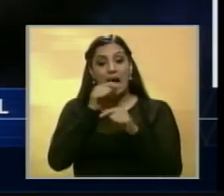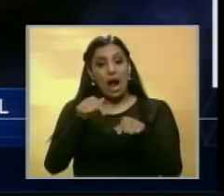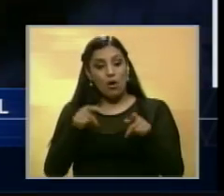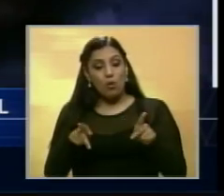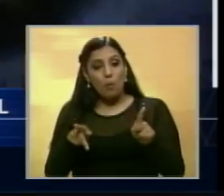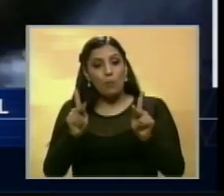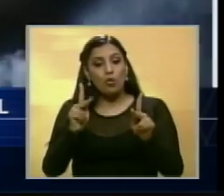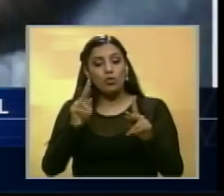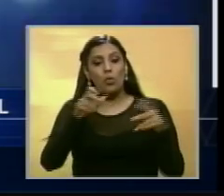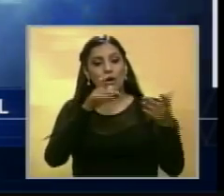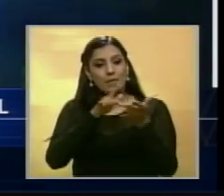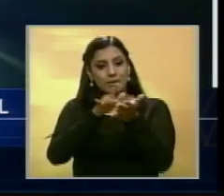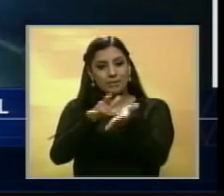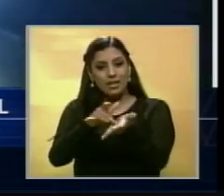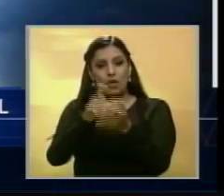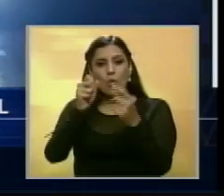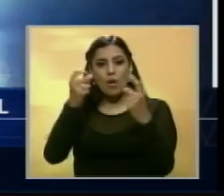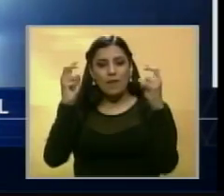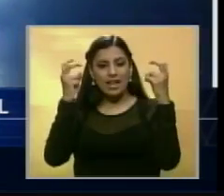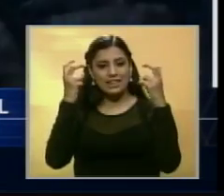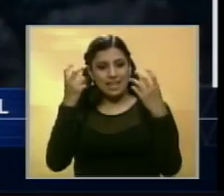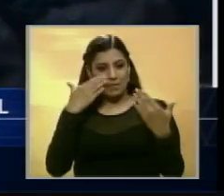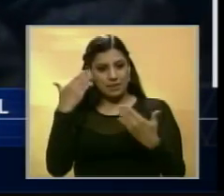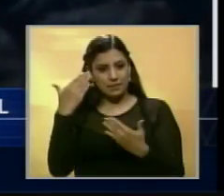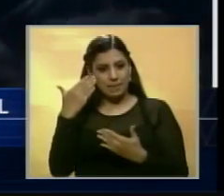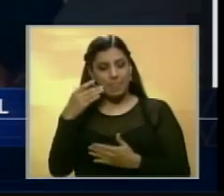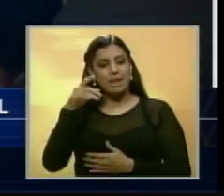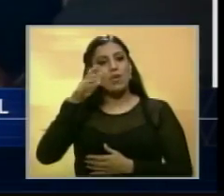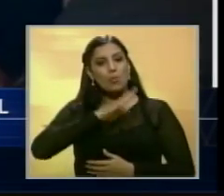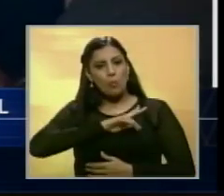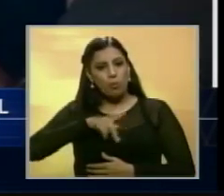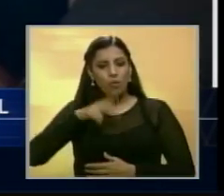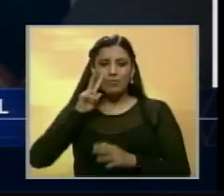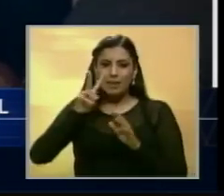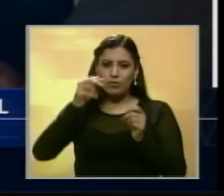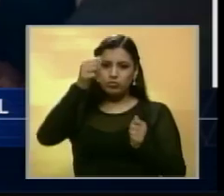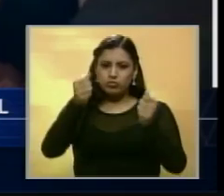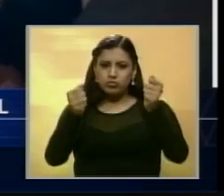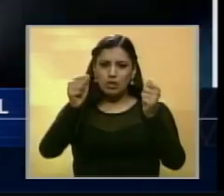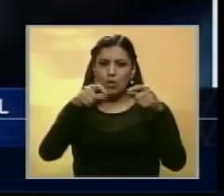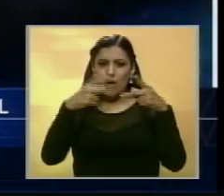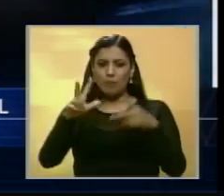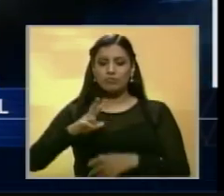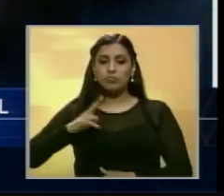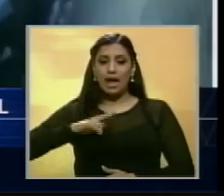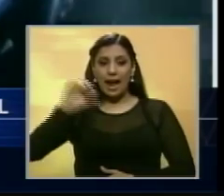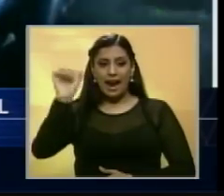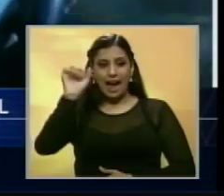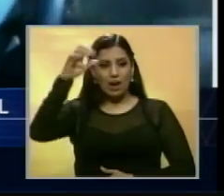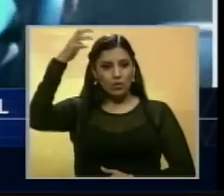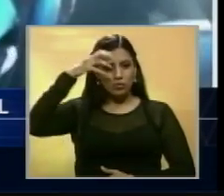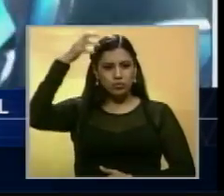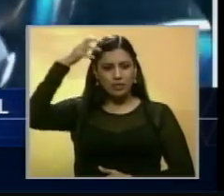oportunidad presentó el videoclip de su más reciente tema promocional, donde lo podemos ver manejando un lujoso auto bajo la lluvia y después